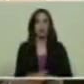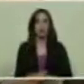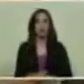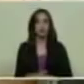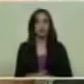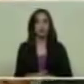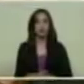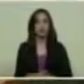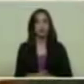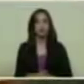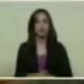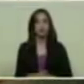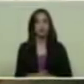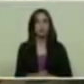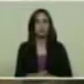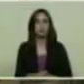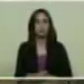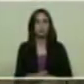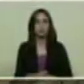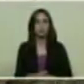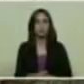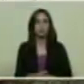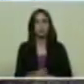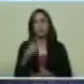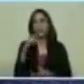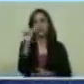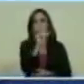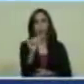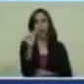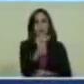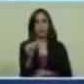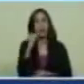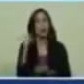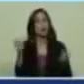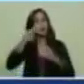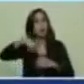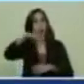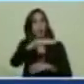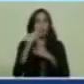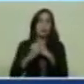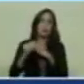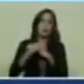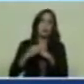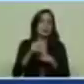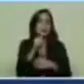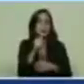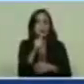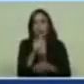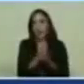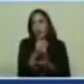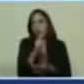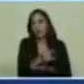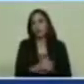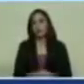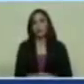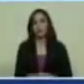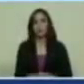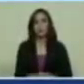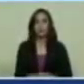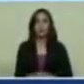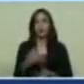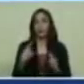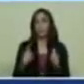anuncio. Sistema semanal, esto es a petición del público, como dicen las televisoras. Sistema semanal de